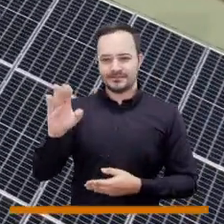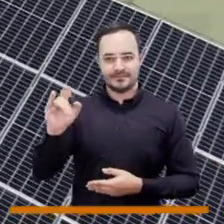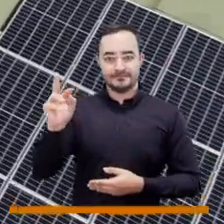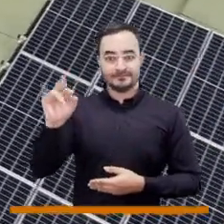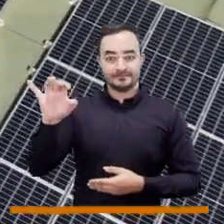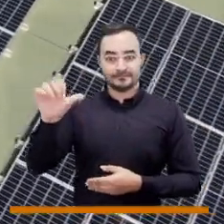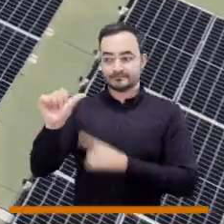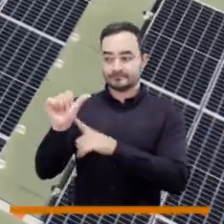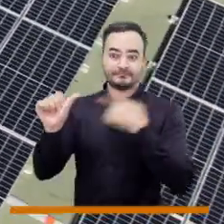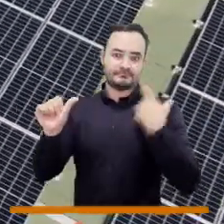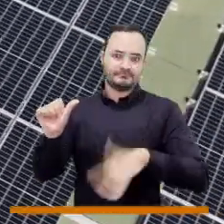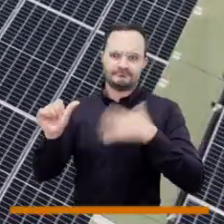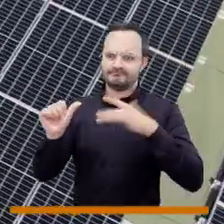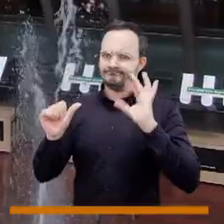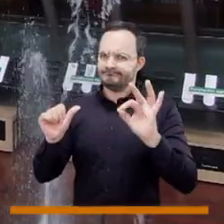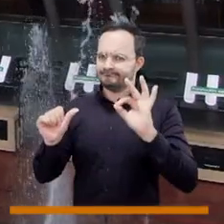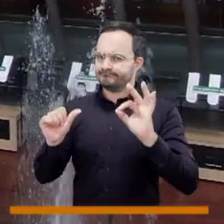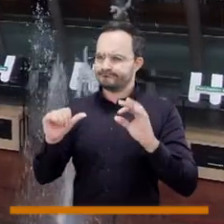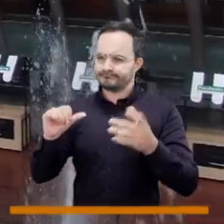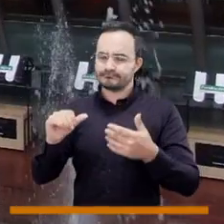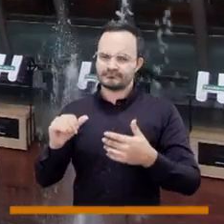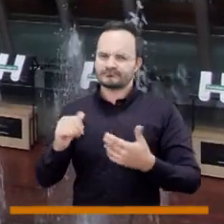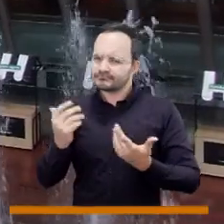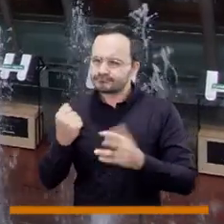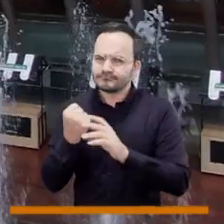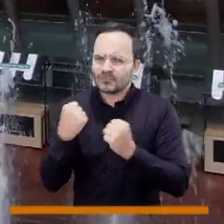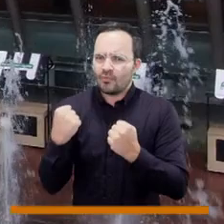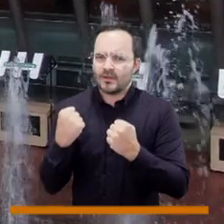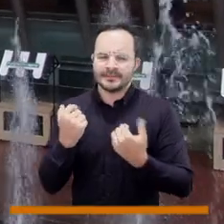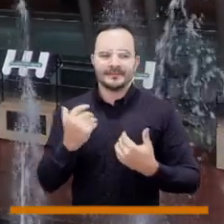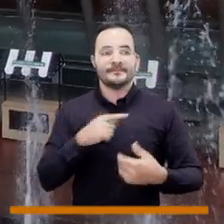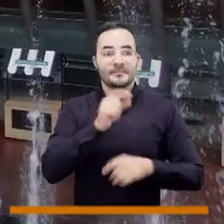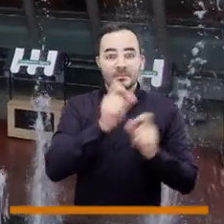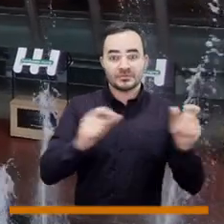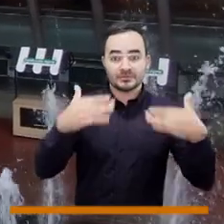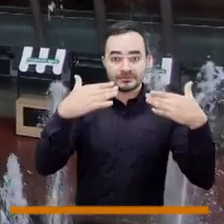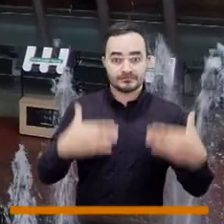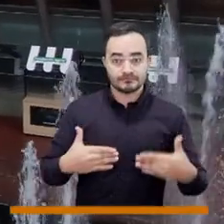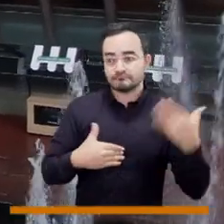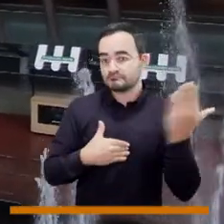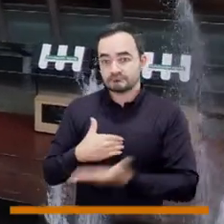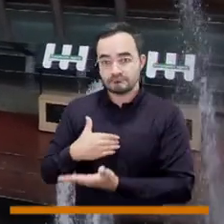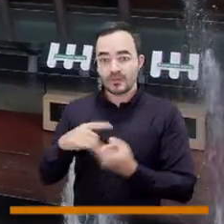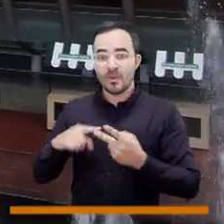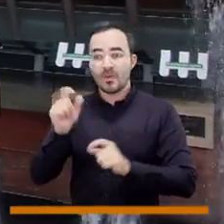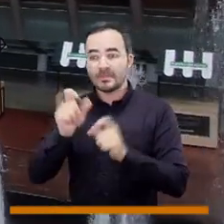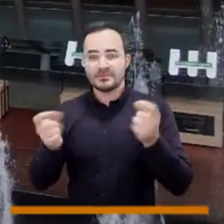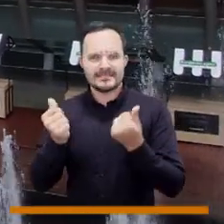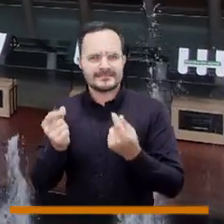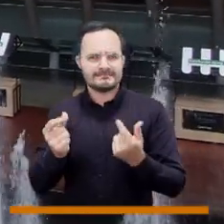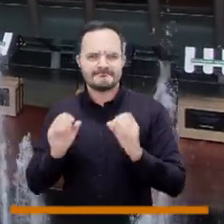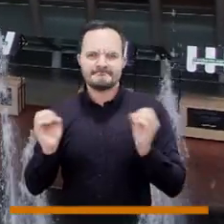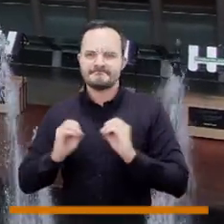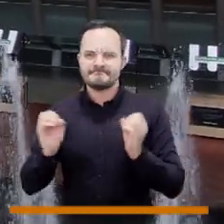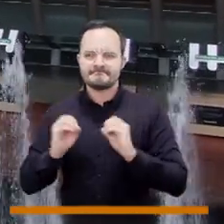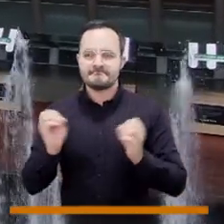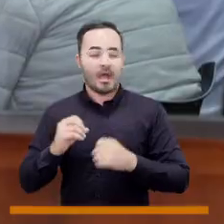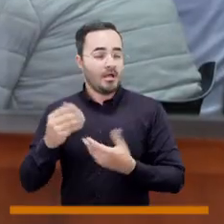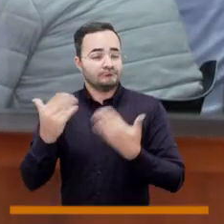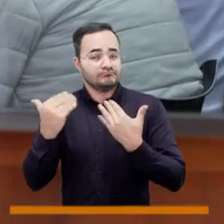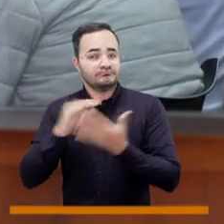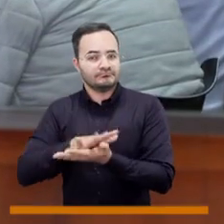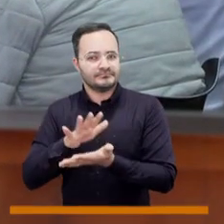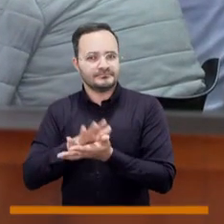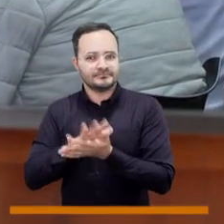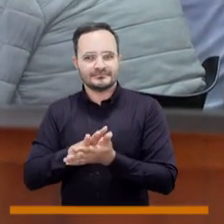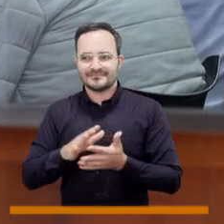muy incluyente, desde personas con discapacidad hasta personas que no tienen recursos. Entonces, esto le da también una